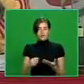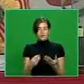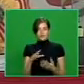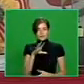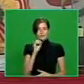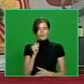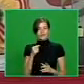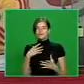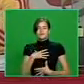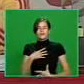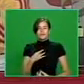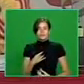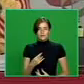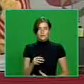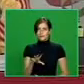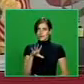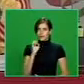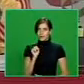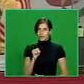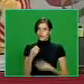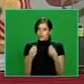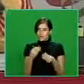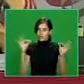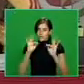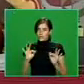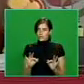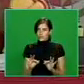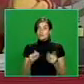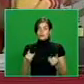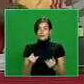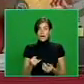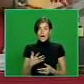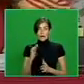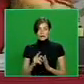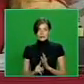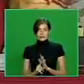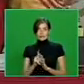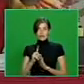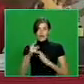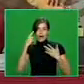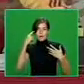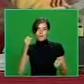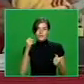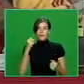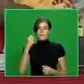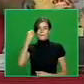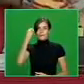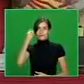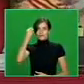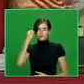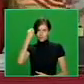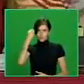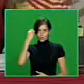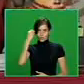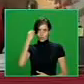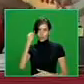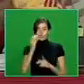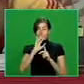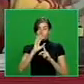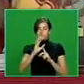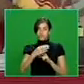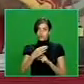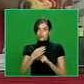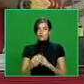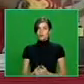su intención comprender su Estilo ya eso te va desarrollando una capacidad de pensamiento una